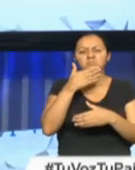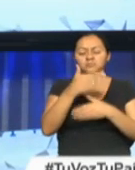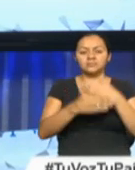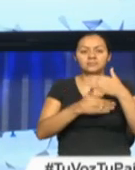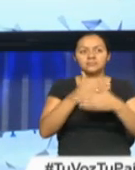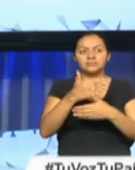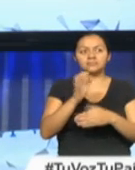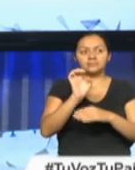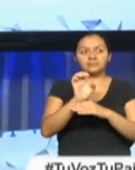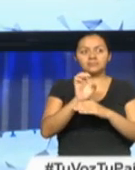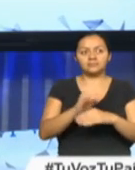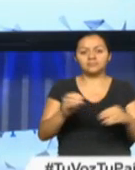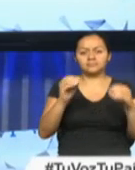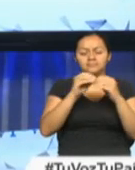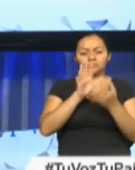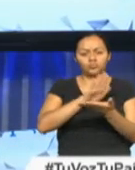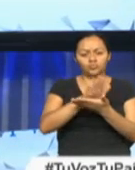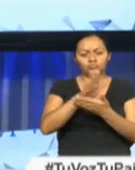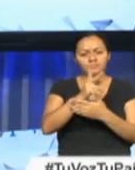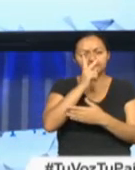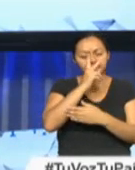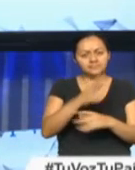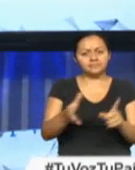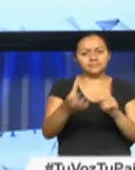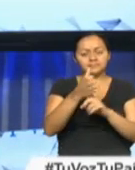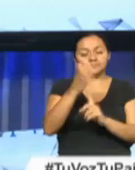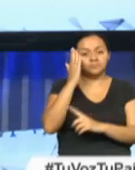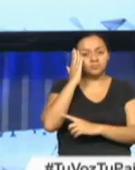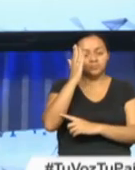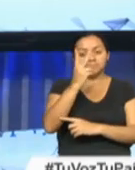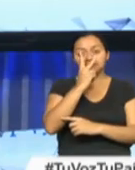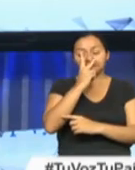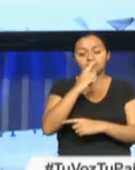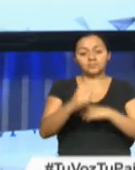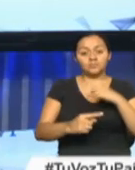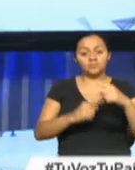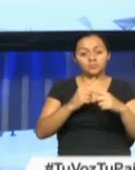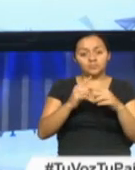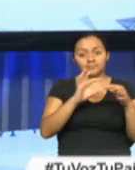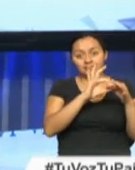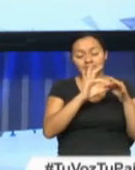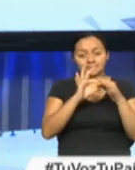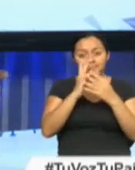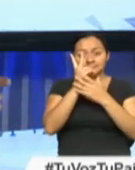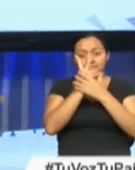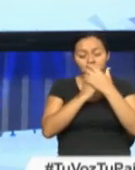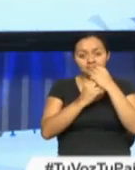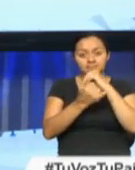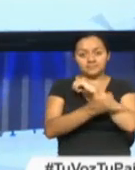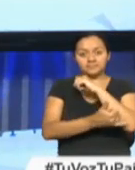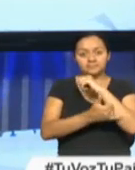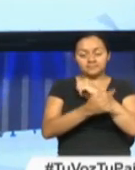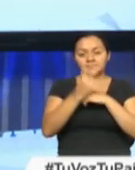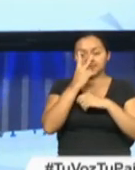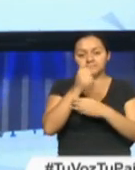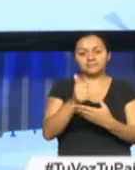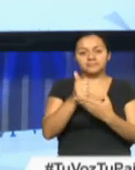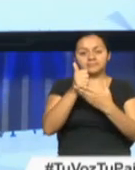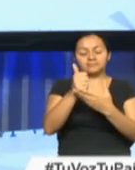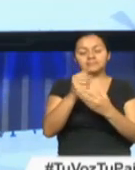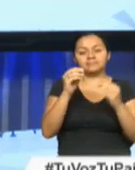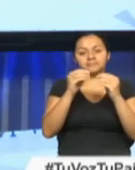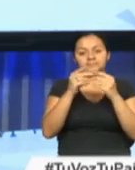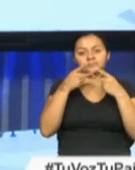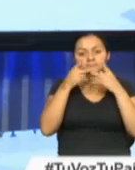Ecuador como un gran socio para los desafíos futuros. Señaló que cuando hay buenas relaciones entre dos países, los beneficiados son